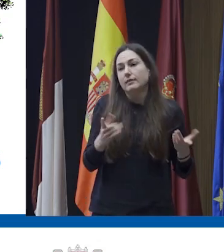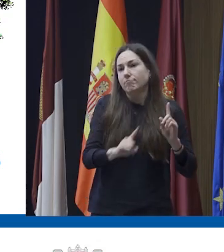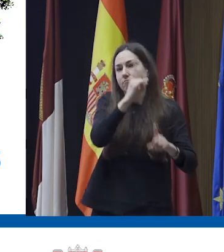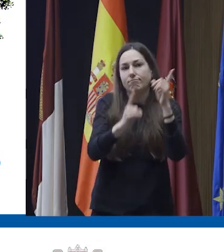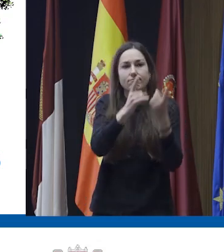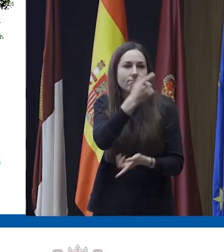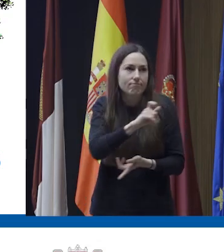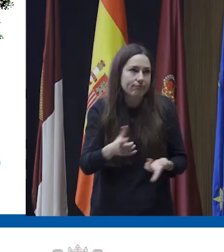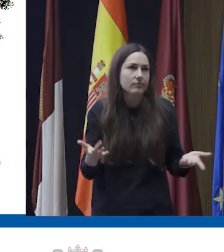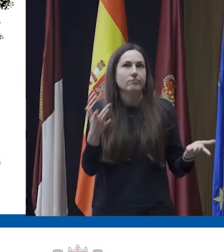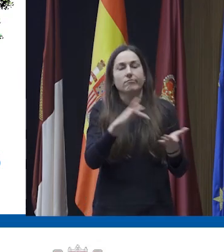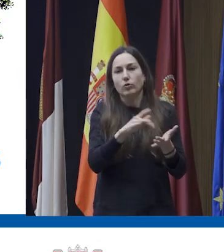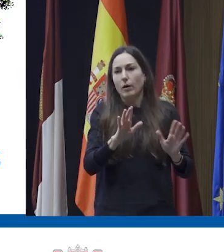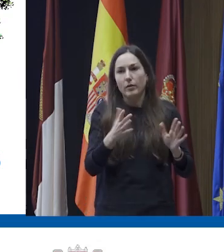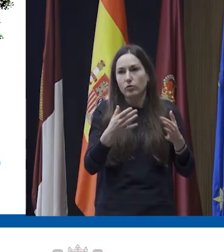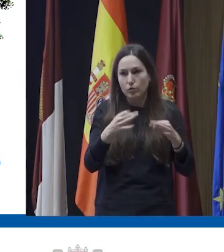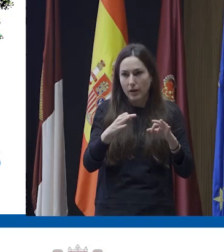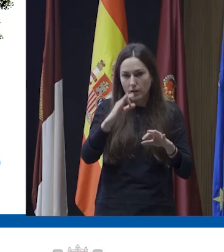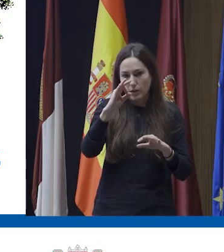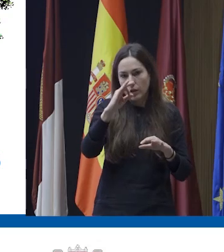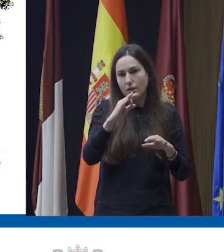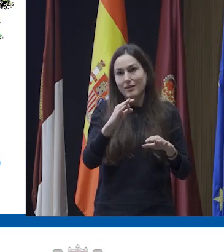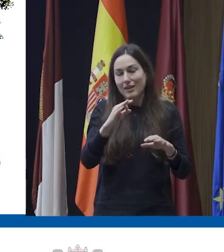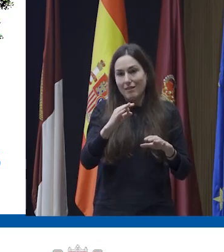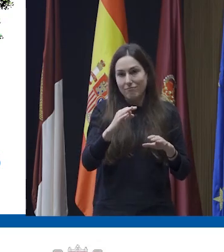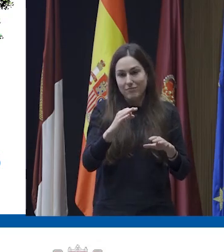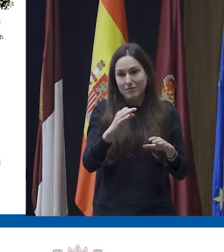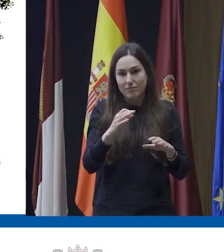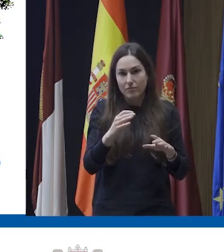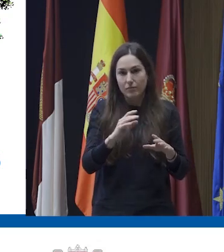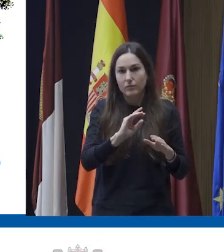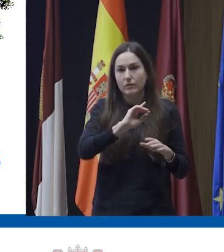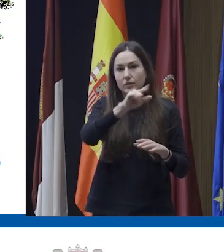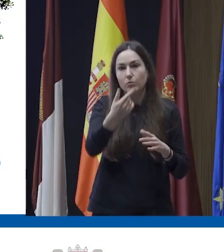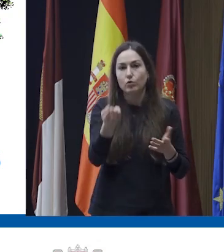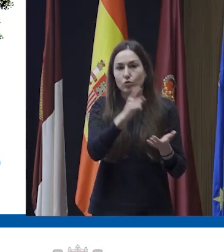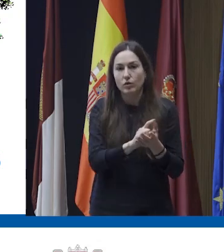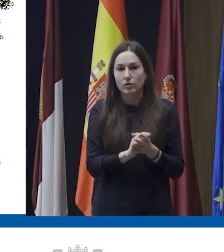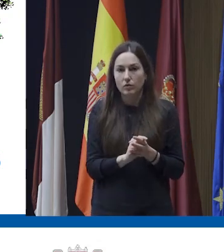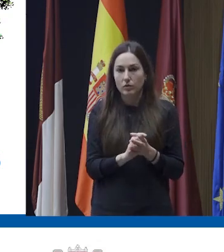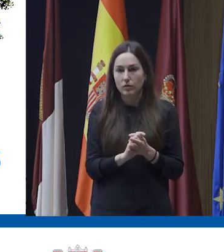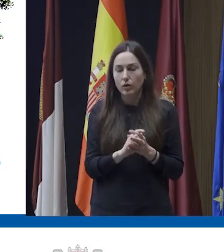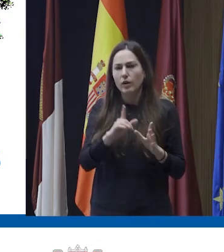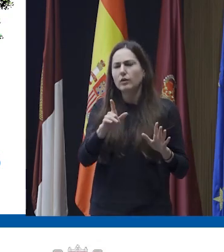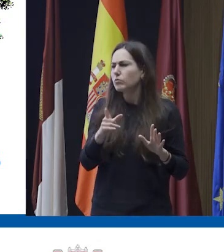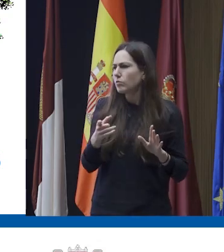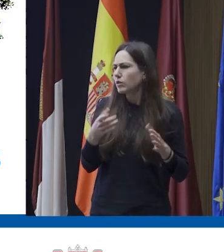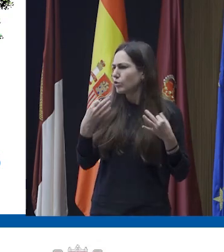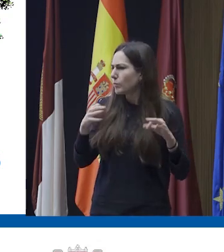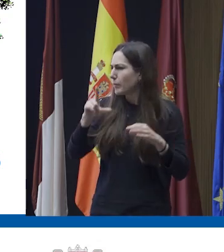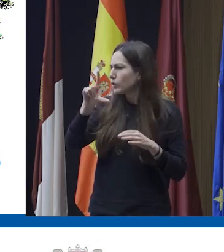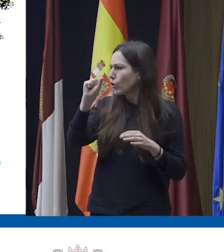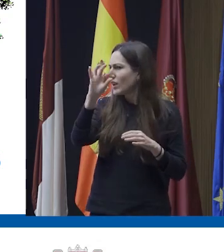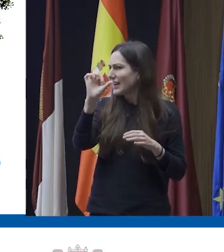más normal es que se vuelva a opacificar el soporte, ¿vale? La cápsula posterior. Y lo normal es que con el láser se supere o